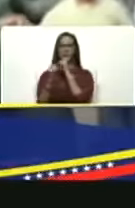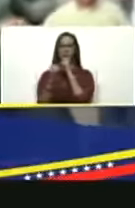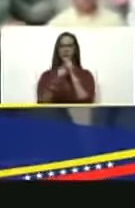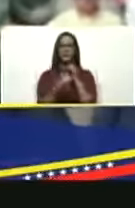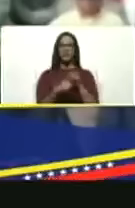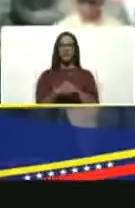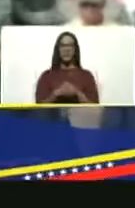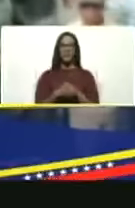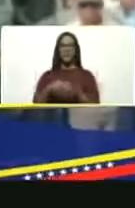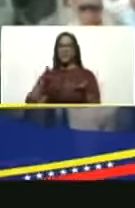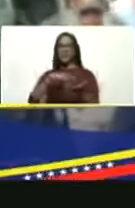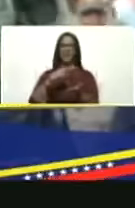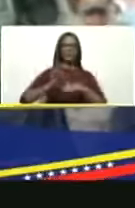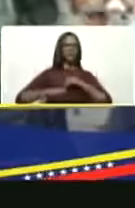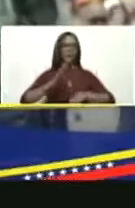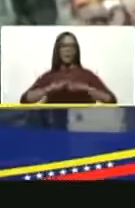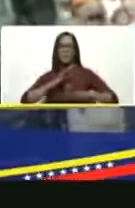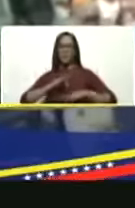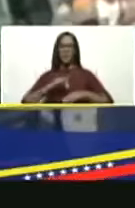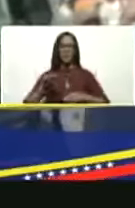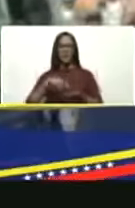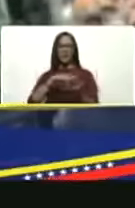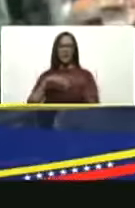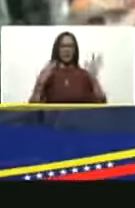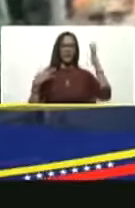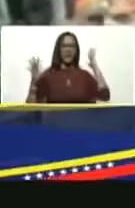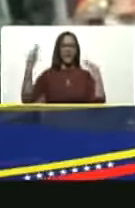Bailando tambor, bailando calipso.